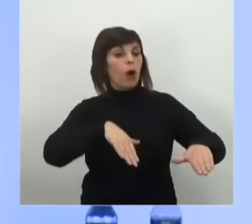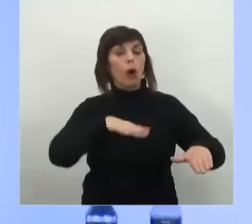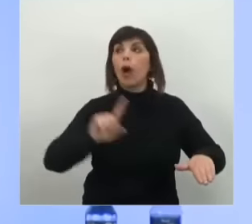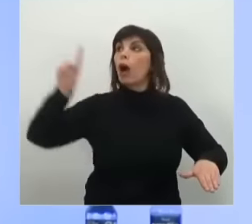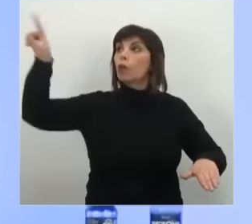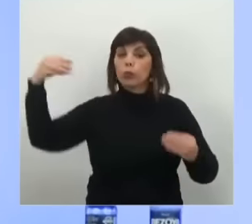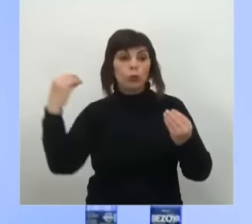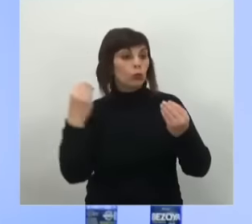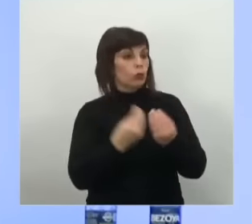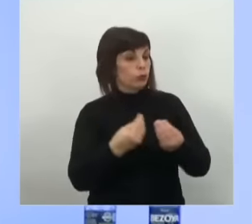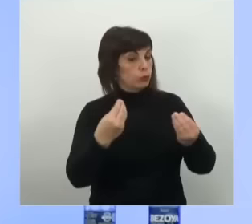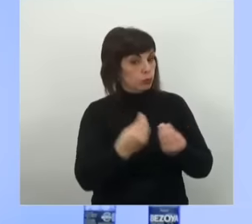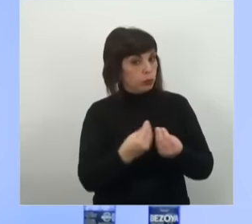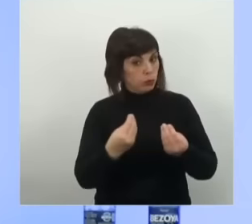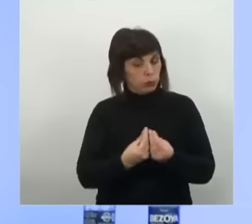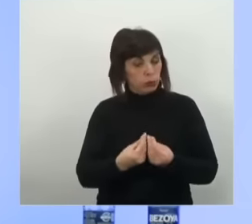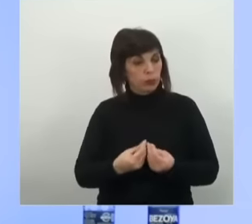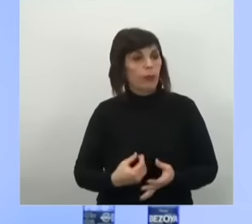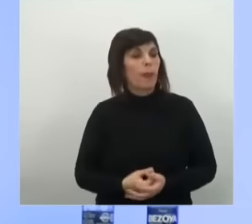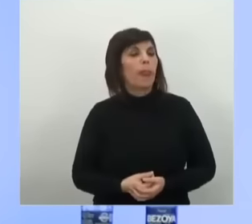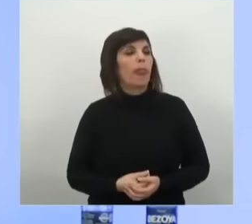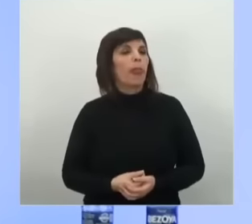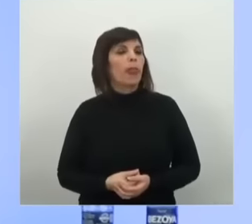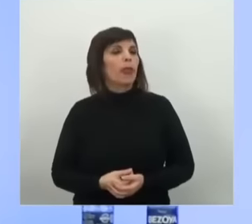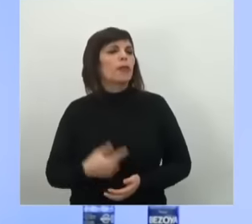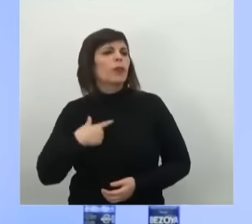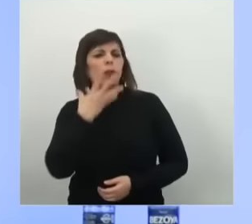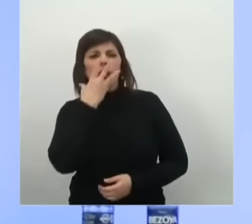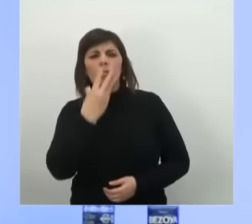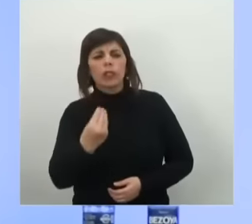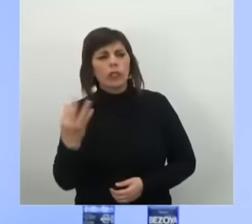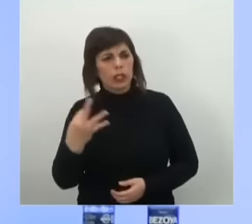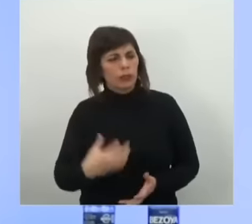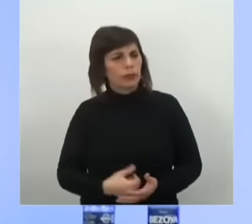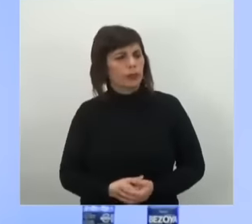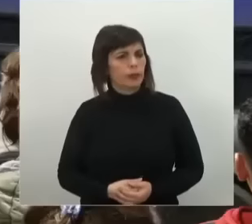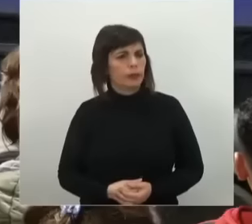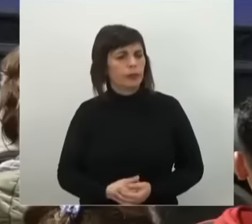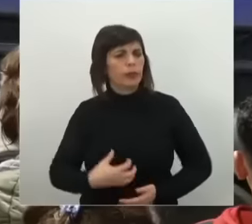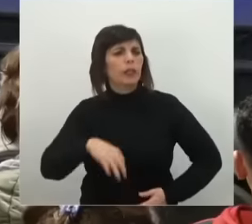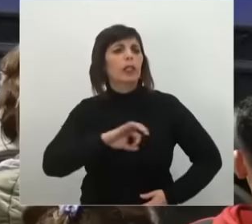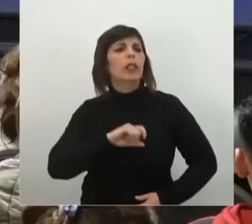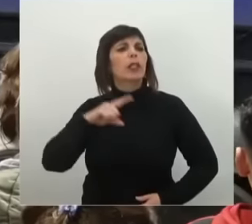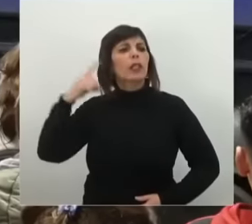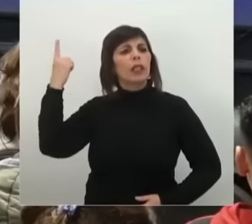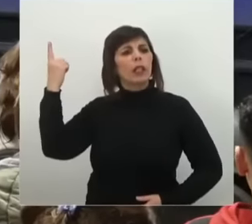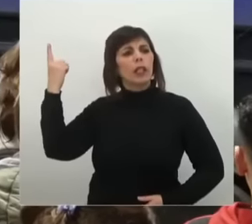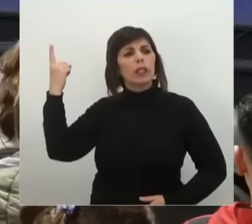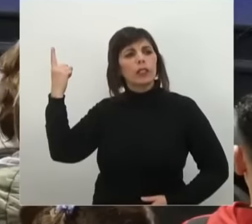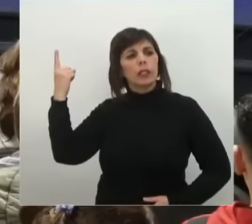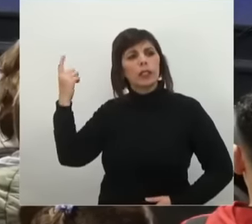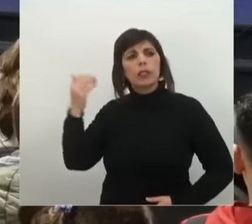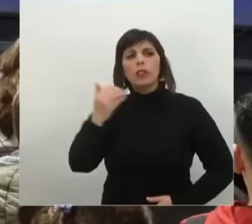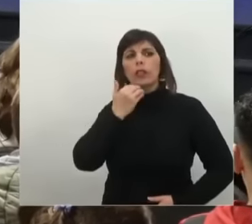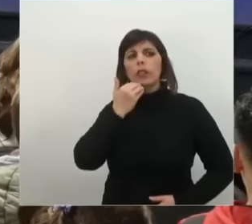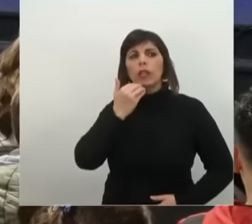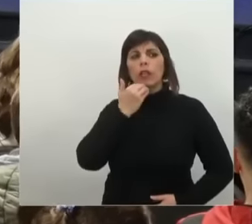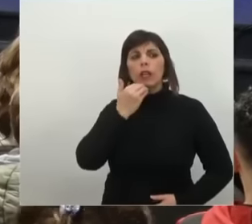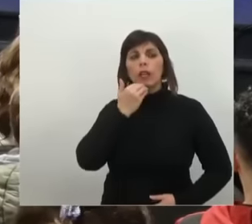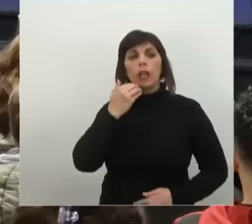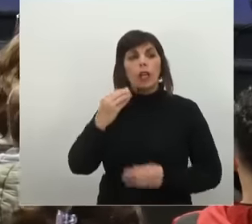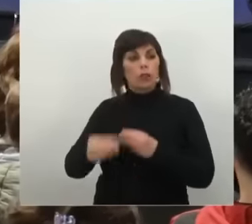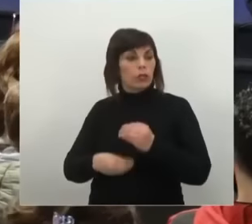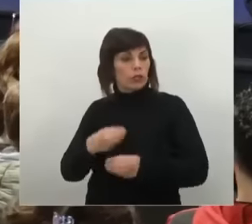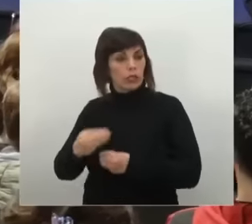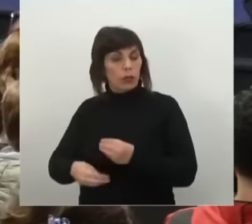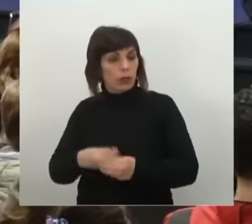no por emociones Entonces yo entendí que el señor estaba ideando algo que era muchísimo más